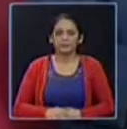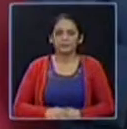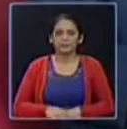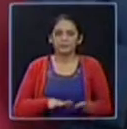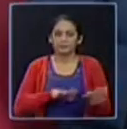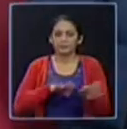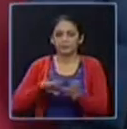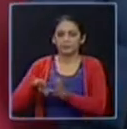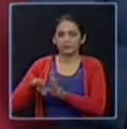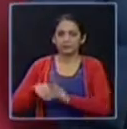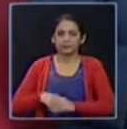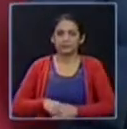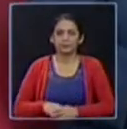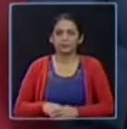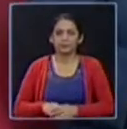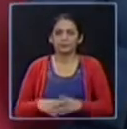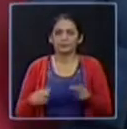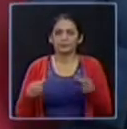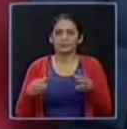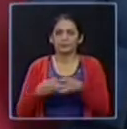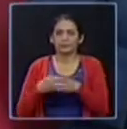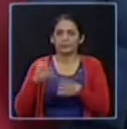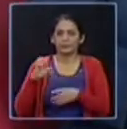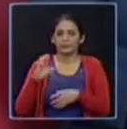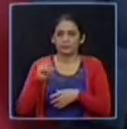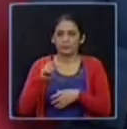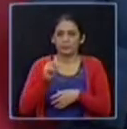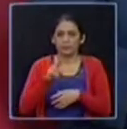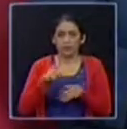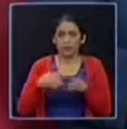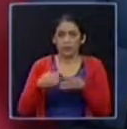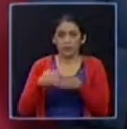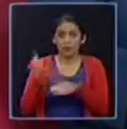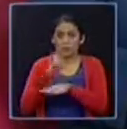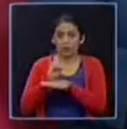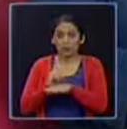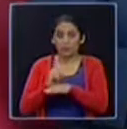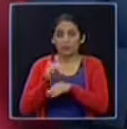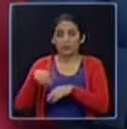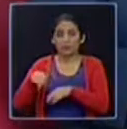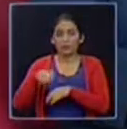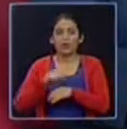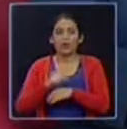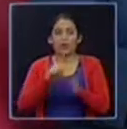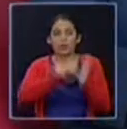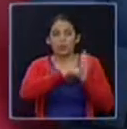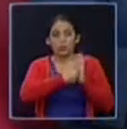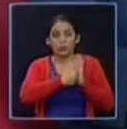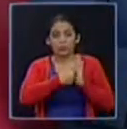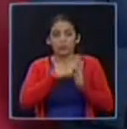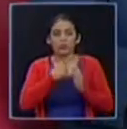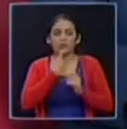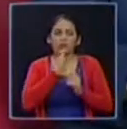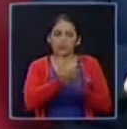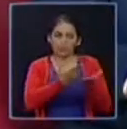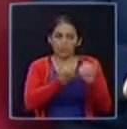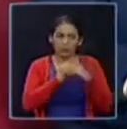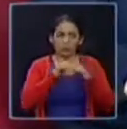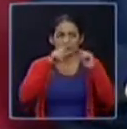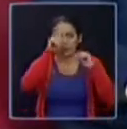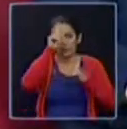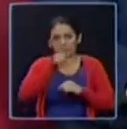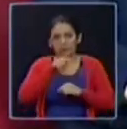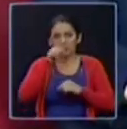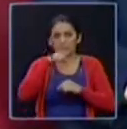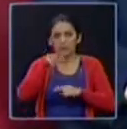Los dirigentes de la Ecuagunar y otras organizaciones sociales pidieron a la Contraloría General del Estado que se auditen las